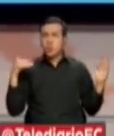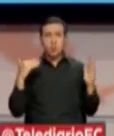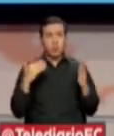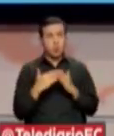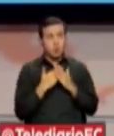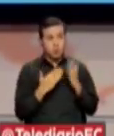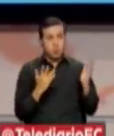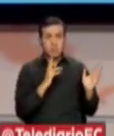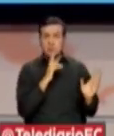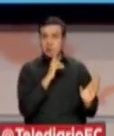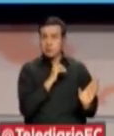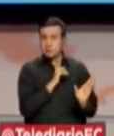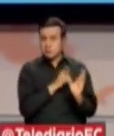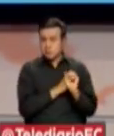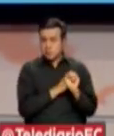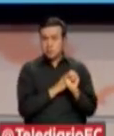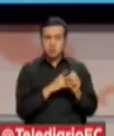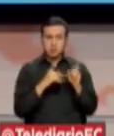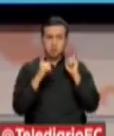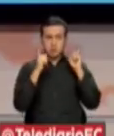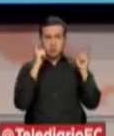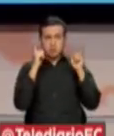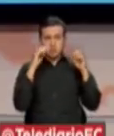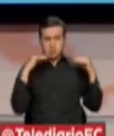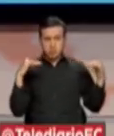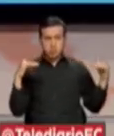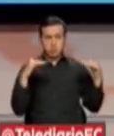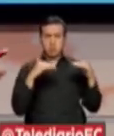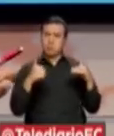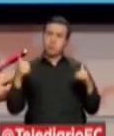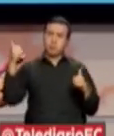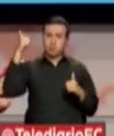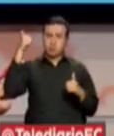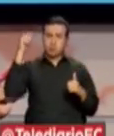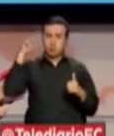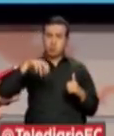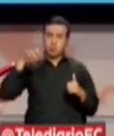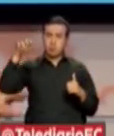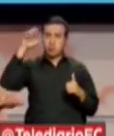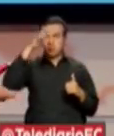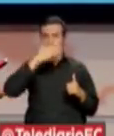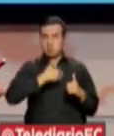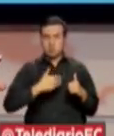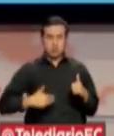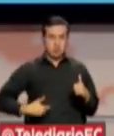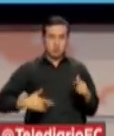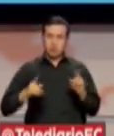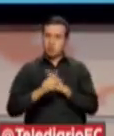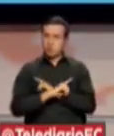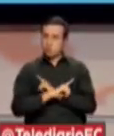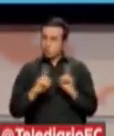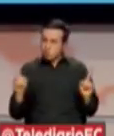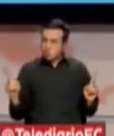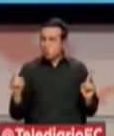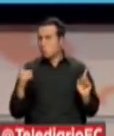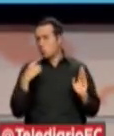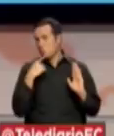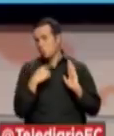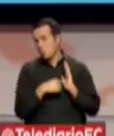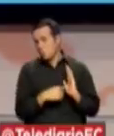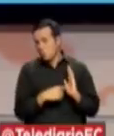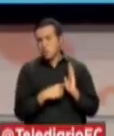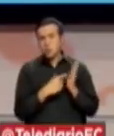tengan participación en la gobernabilidad desde lo más alto que cada provincia no va a tener un presidente no pero por ejemplo